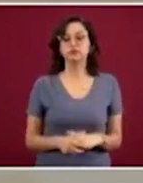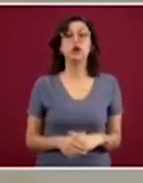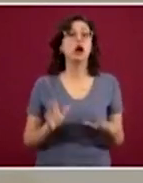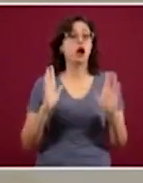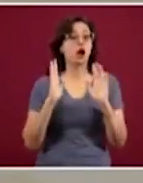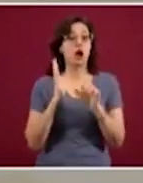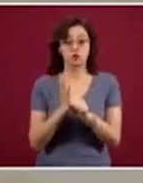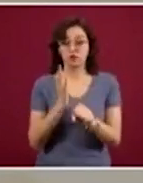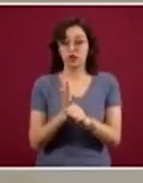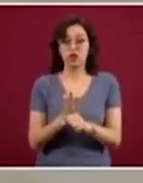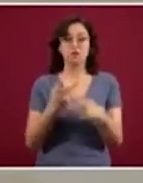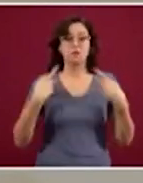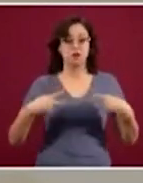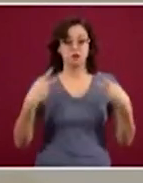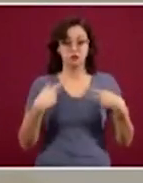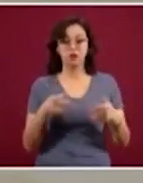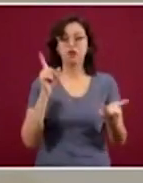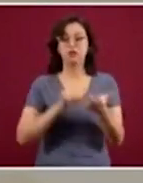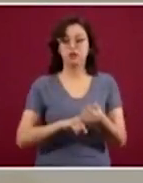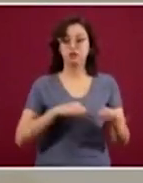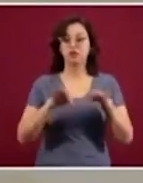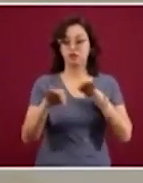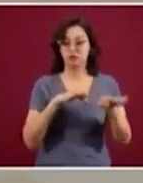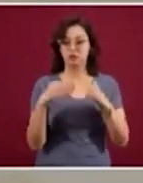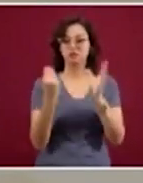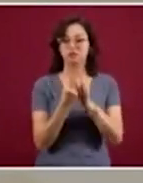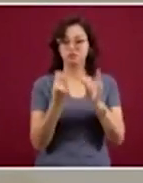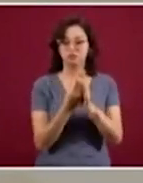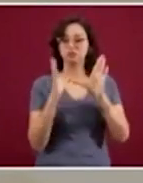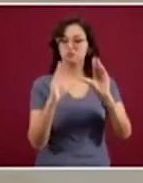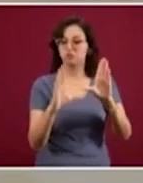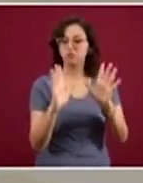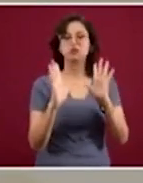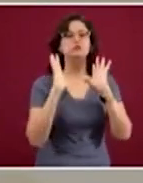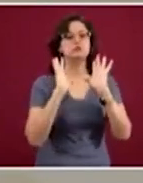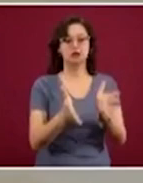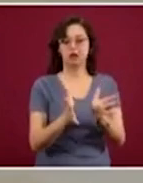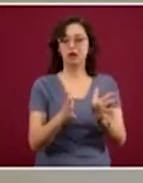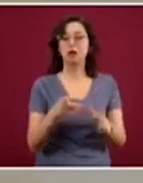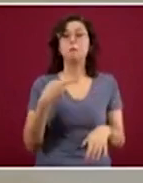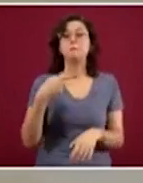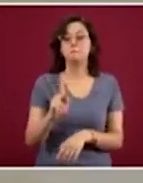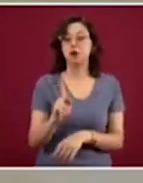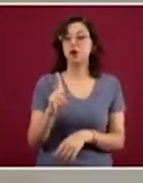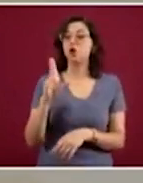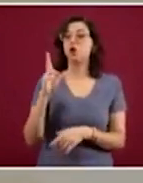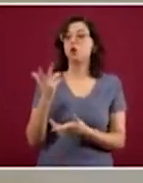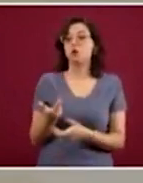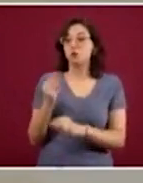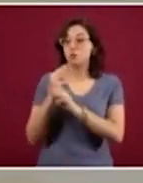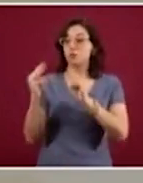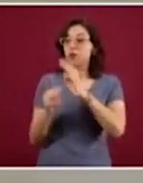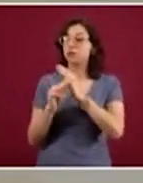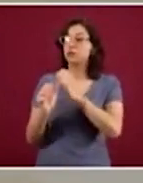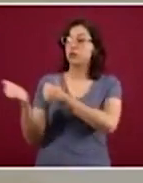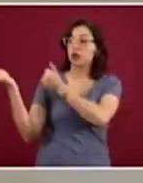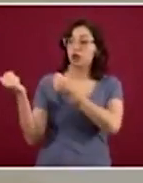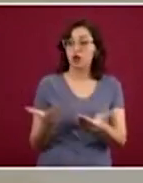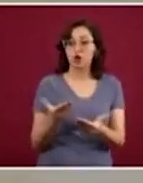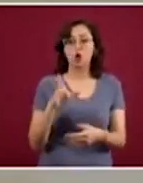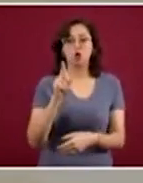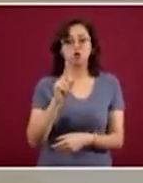capacitado y en los insumos se encuentran en proceso de completar llevamos más del 80% de las áreas